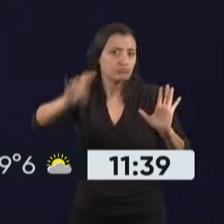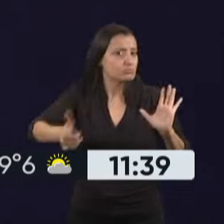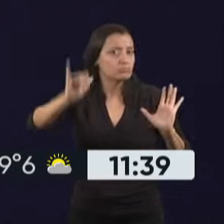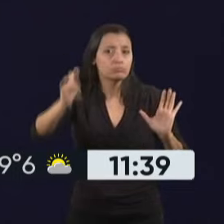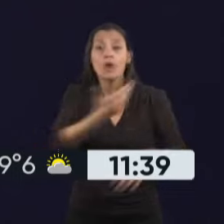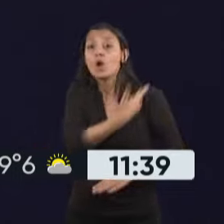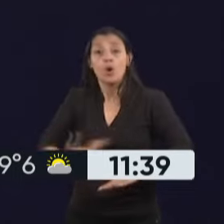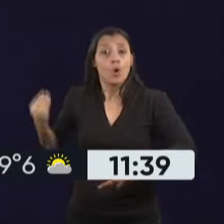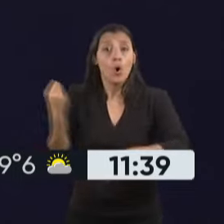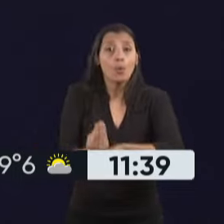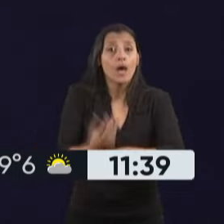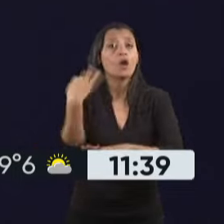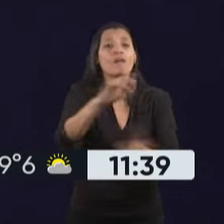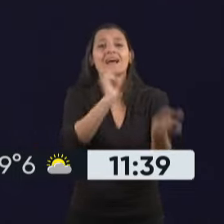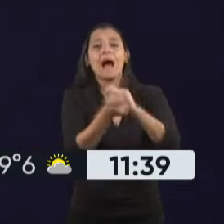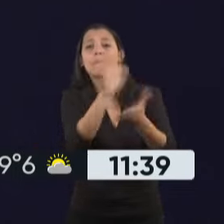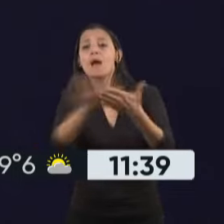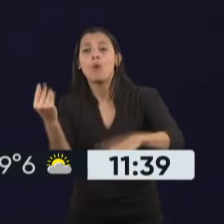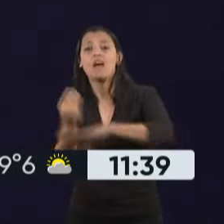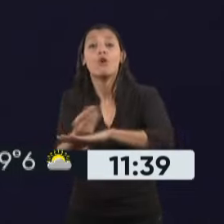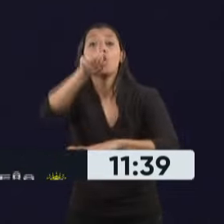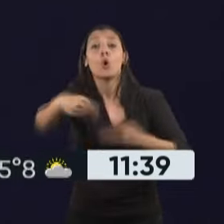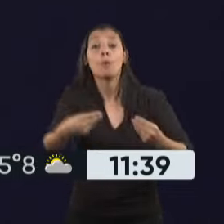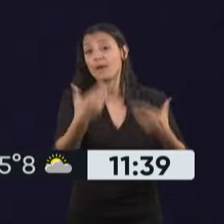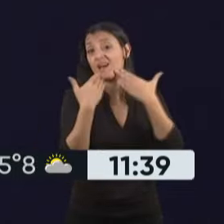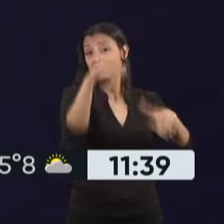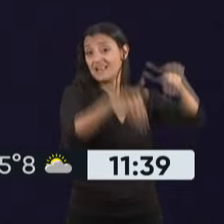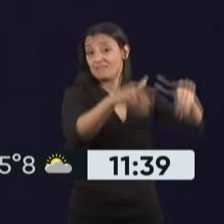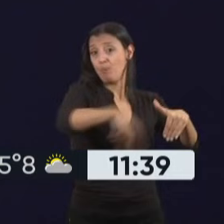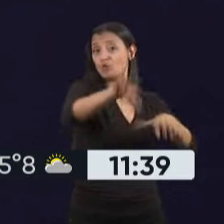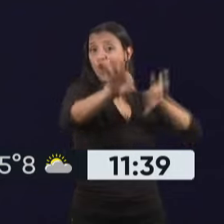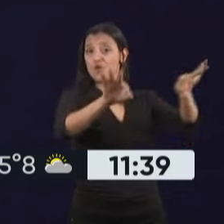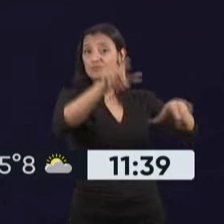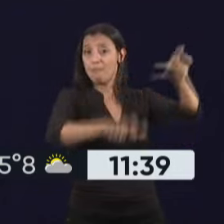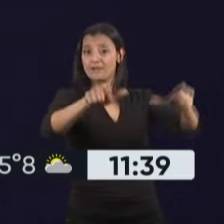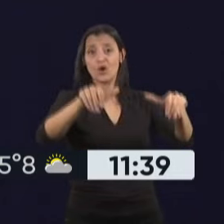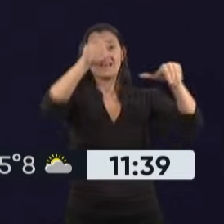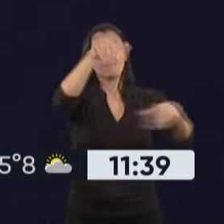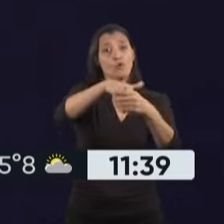los gobiernos deben cambiar en virtud del voto, pero por sobre todas las cosas